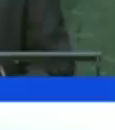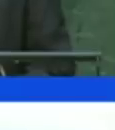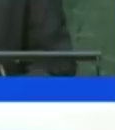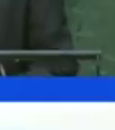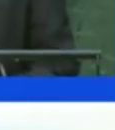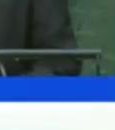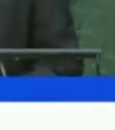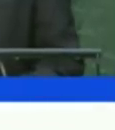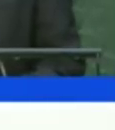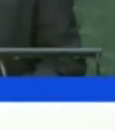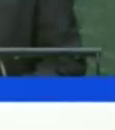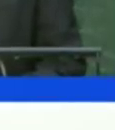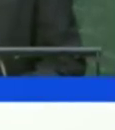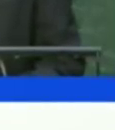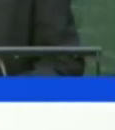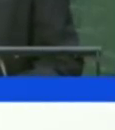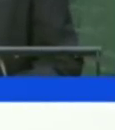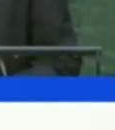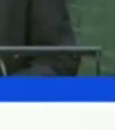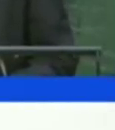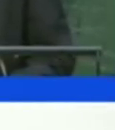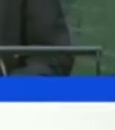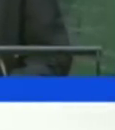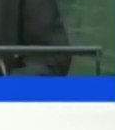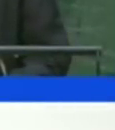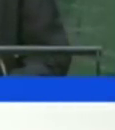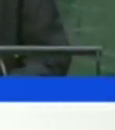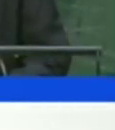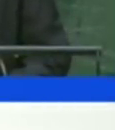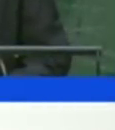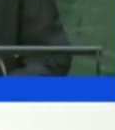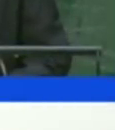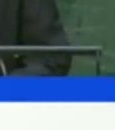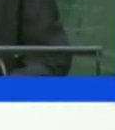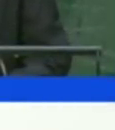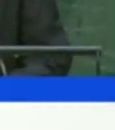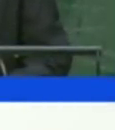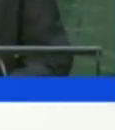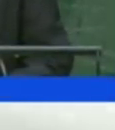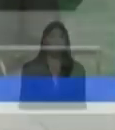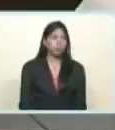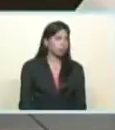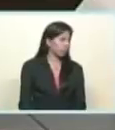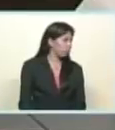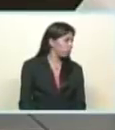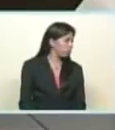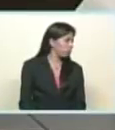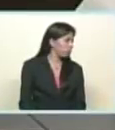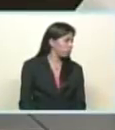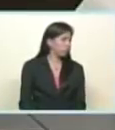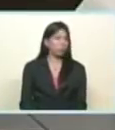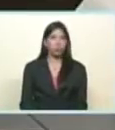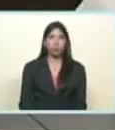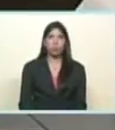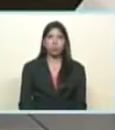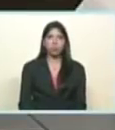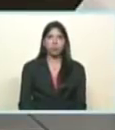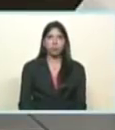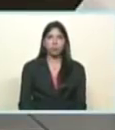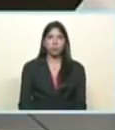de la supremacía imperial de los Estados Unidos los que amenazan al mundo hoy por hoy.